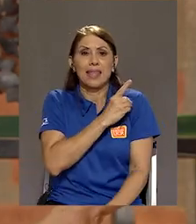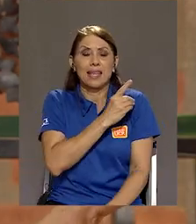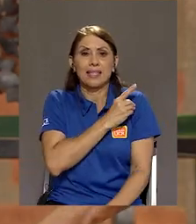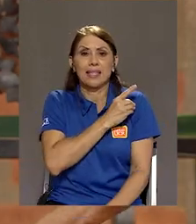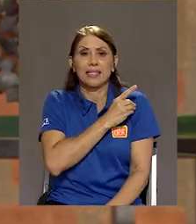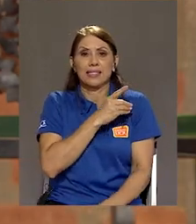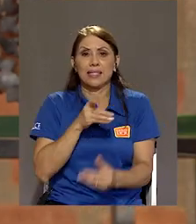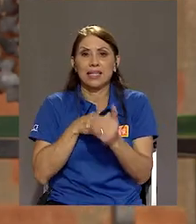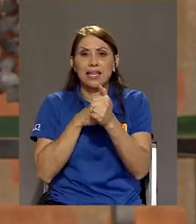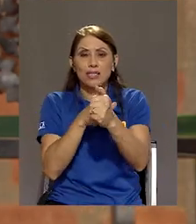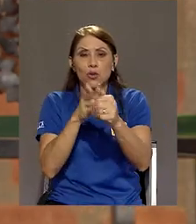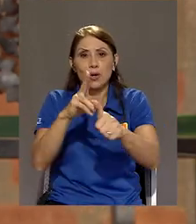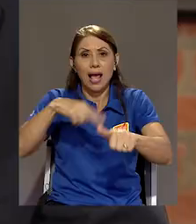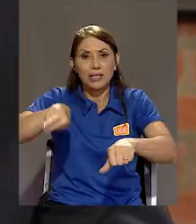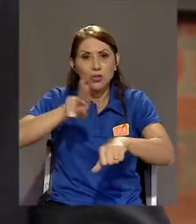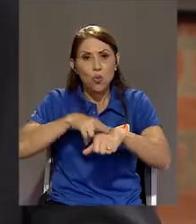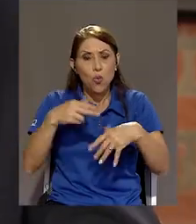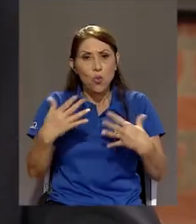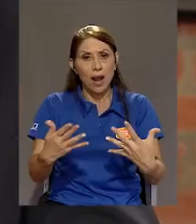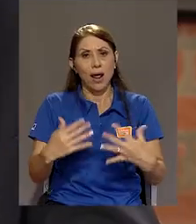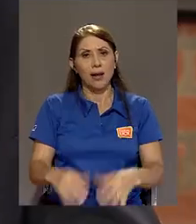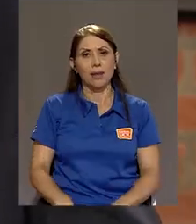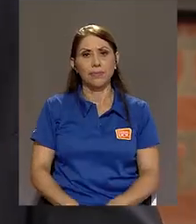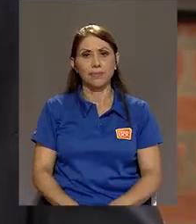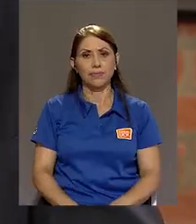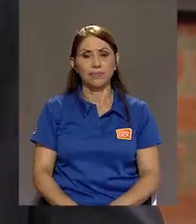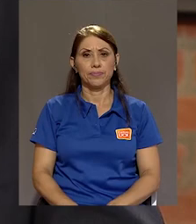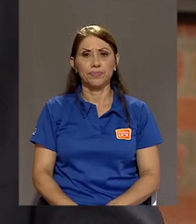tener. Sí,